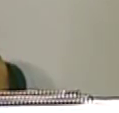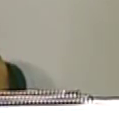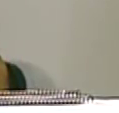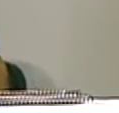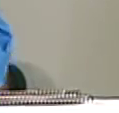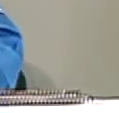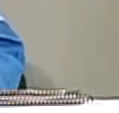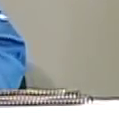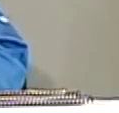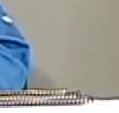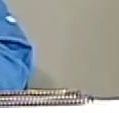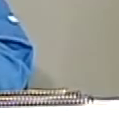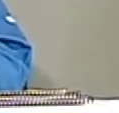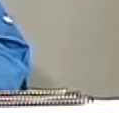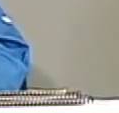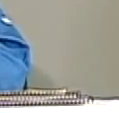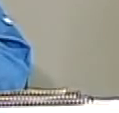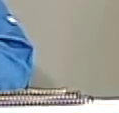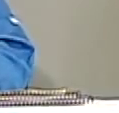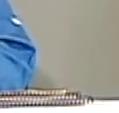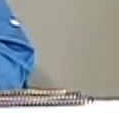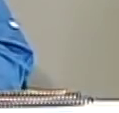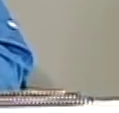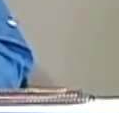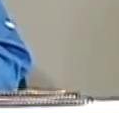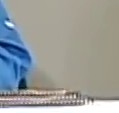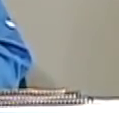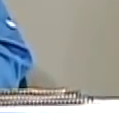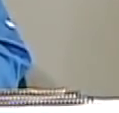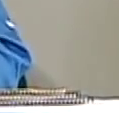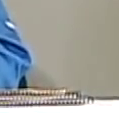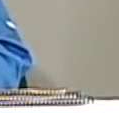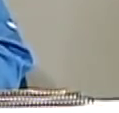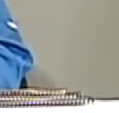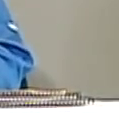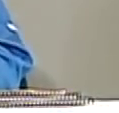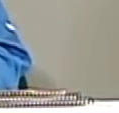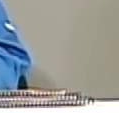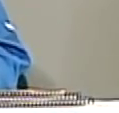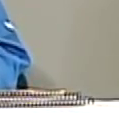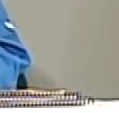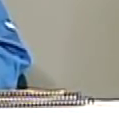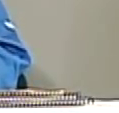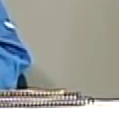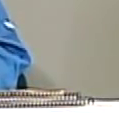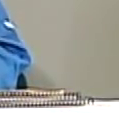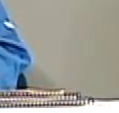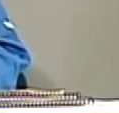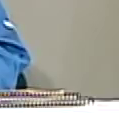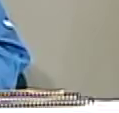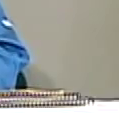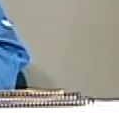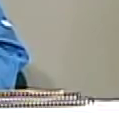Quiero saludar a todas las autoridades presentes, autoridades civiles, políticas